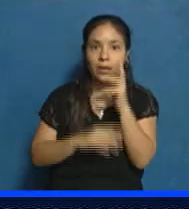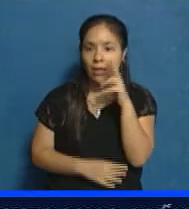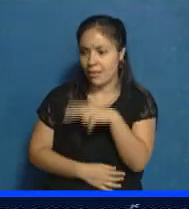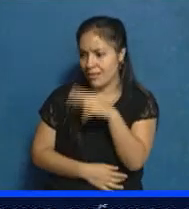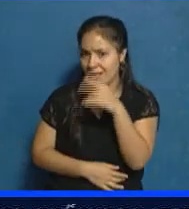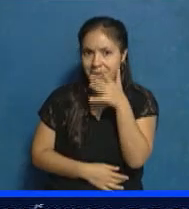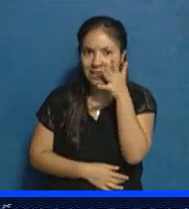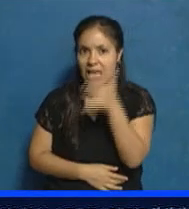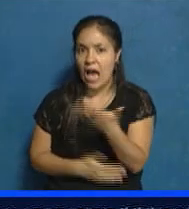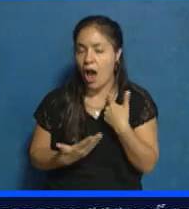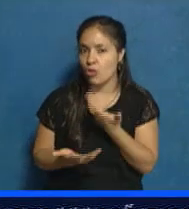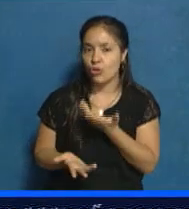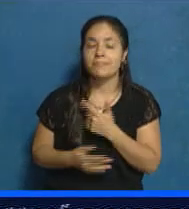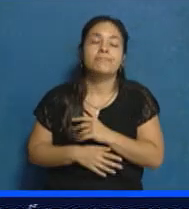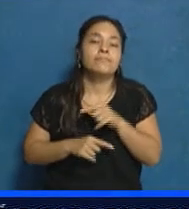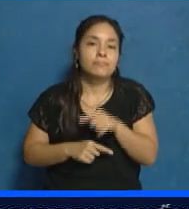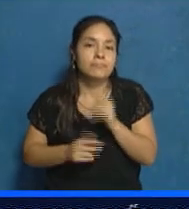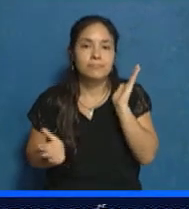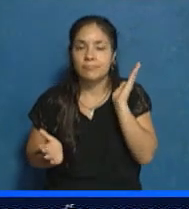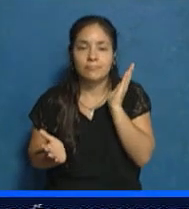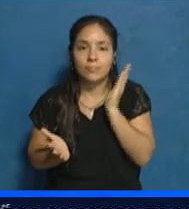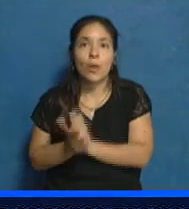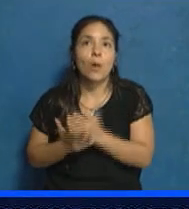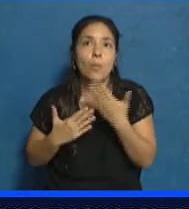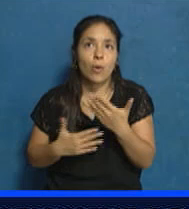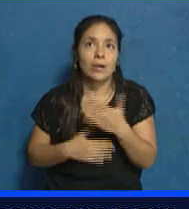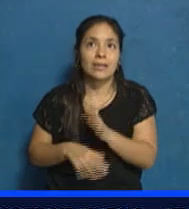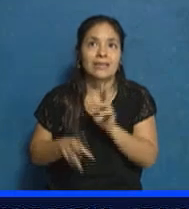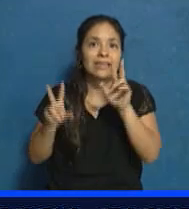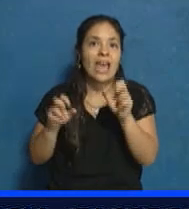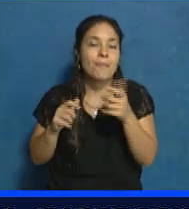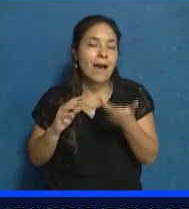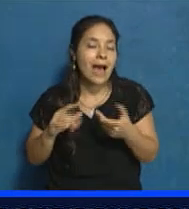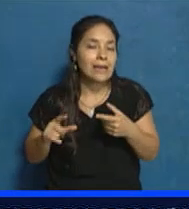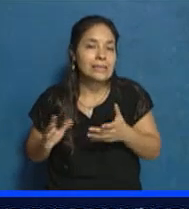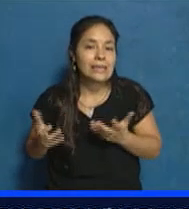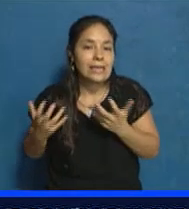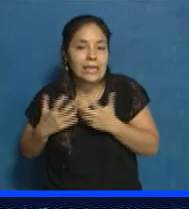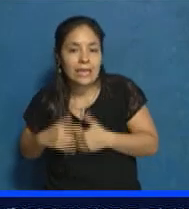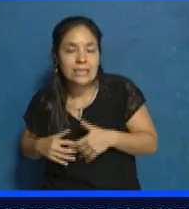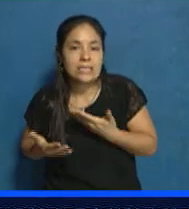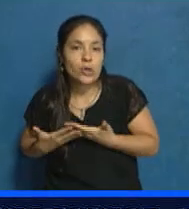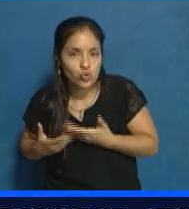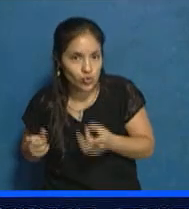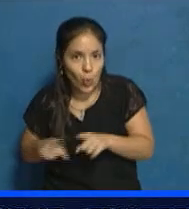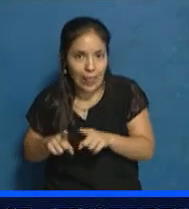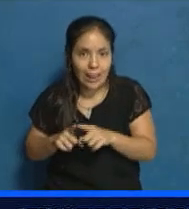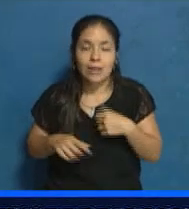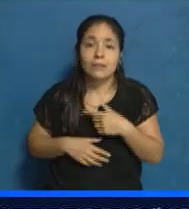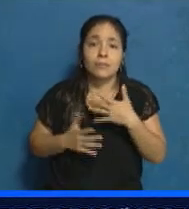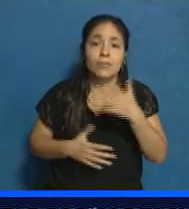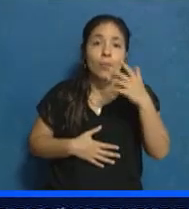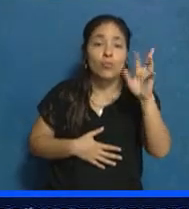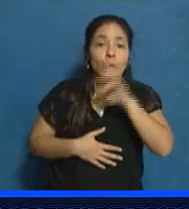lascivas, también eso. Todas las conductas que tengan que ver con una connotación sexual y que hagan que las mujeres y las personas de cuerpos